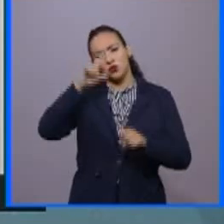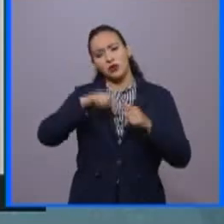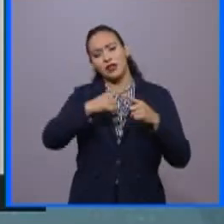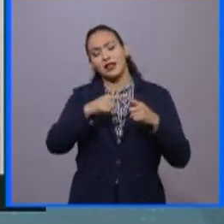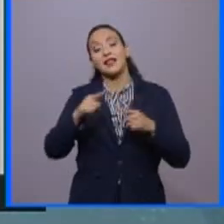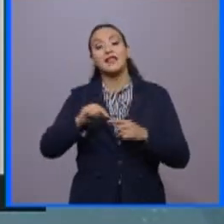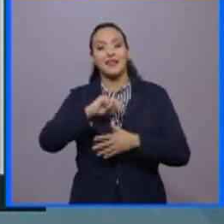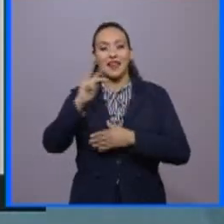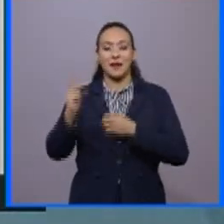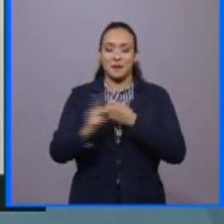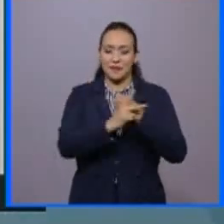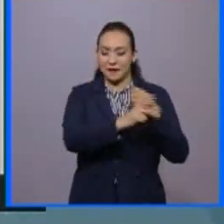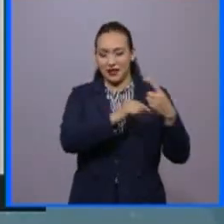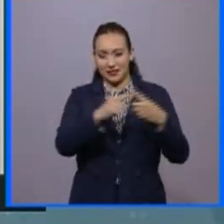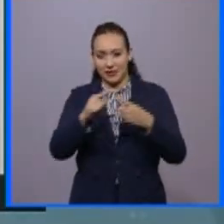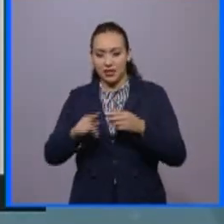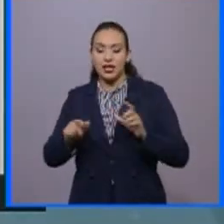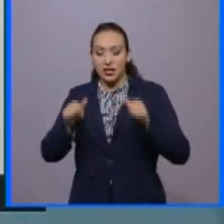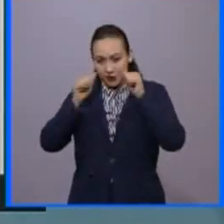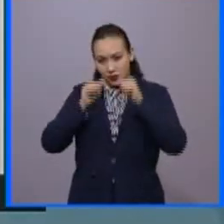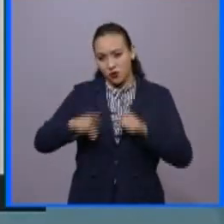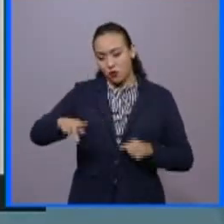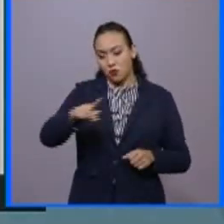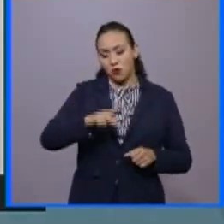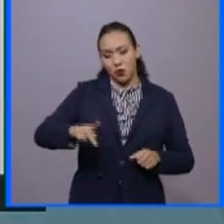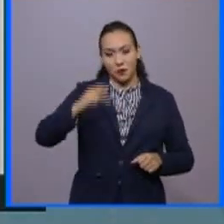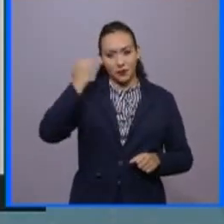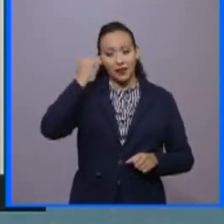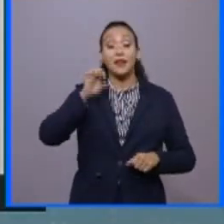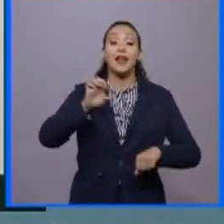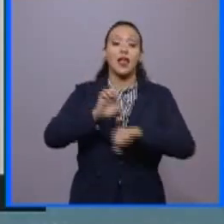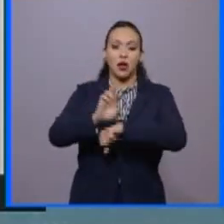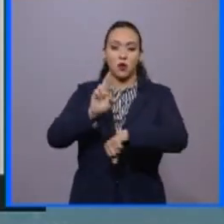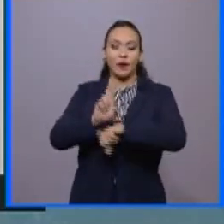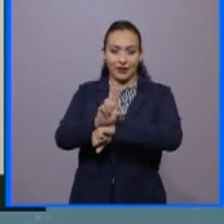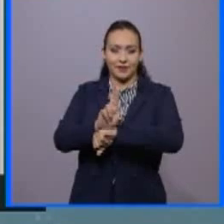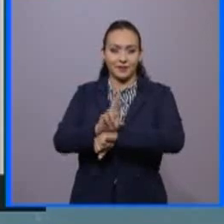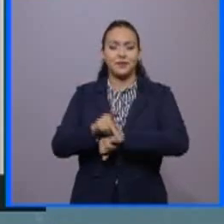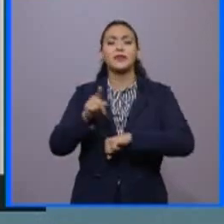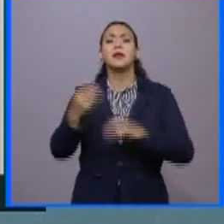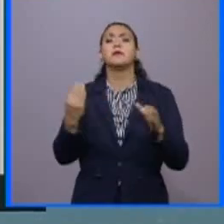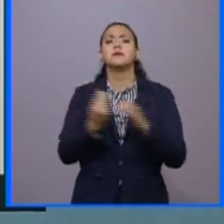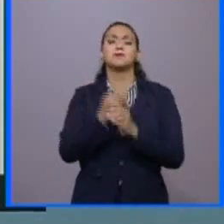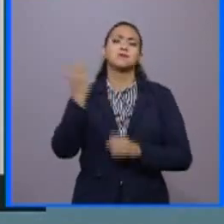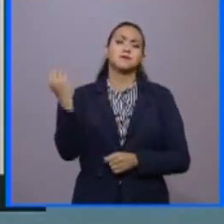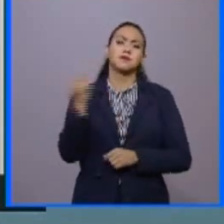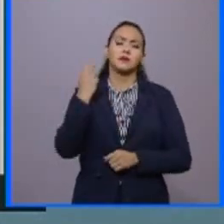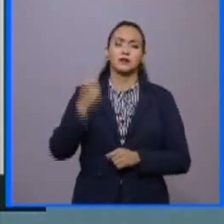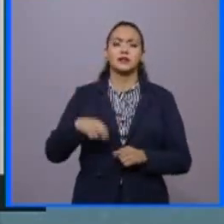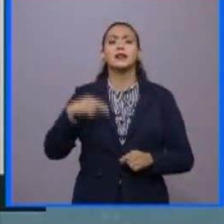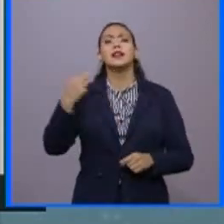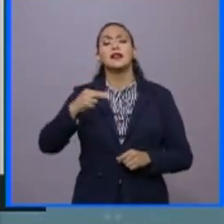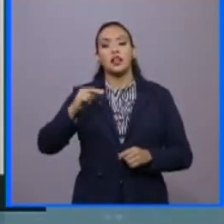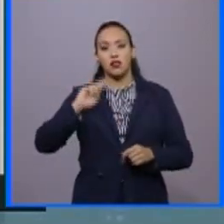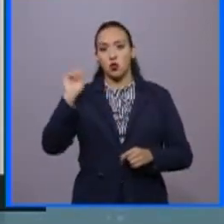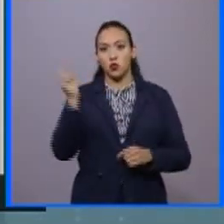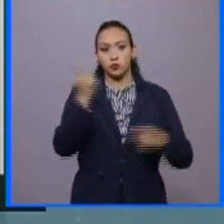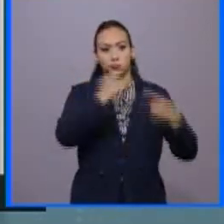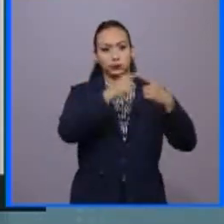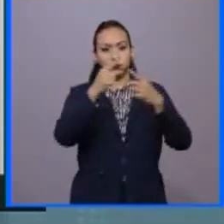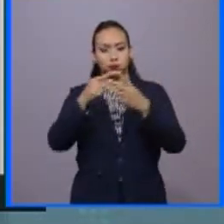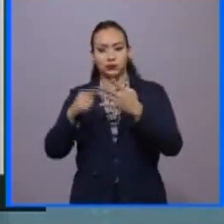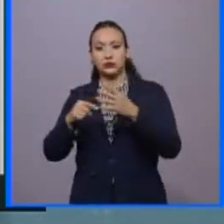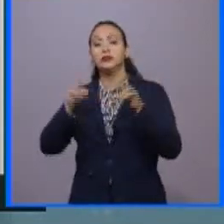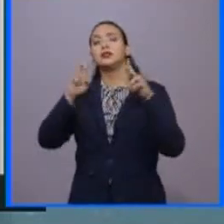las Nacionalidades y Pueblos Indígenas de Ecuador, al participar en el seminario interuniversitario